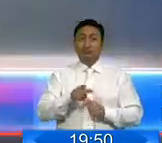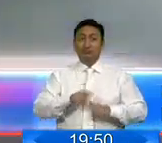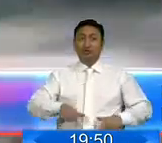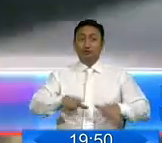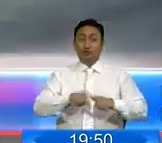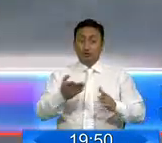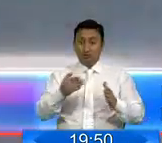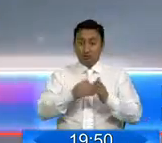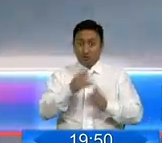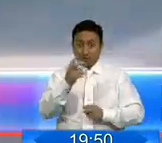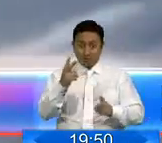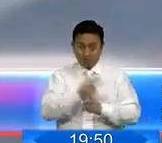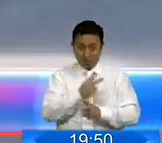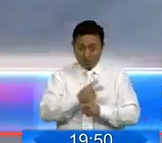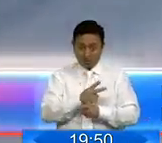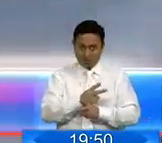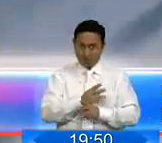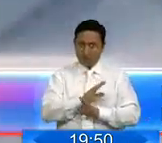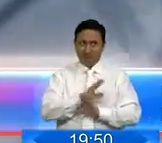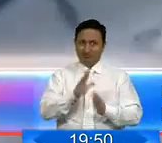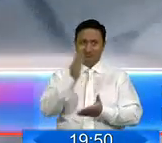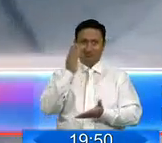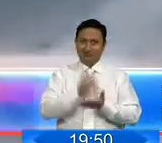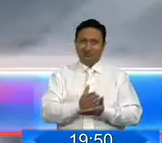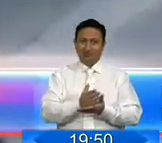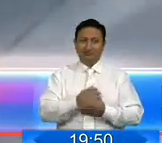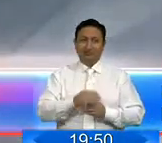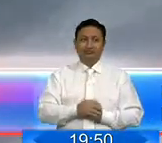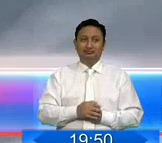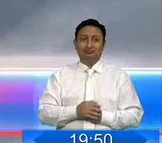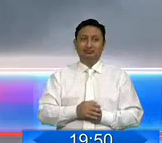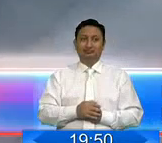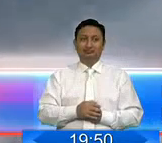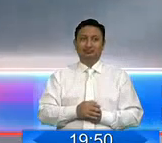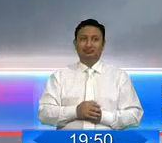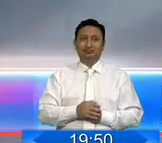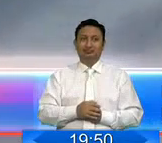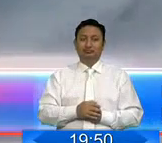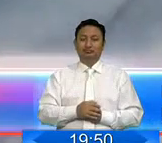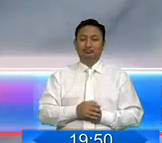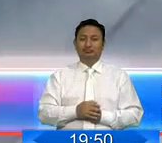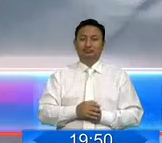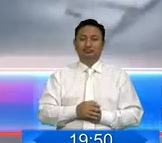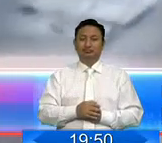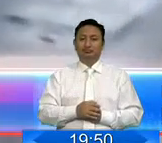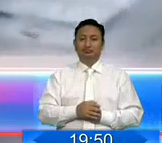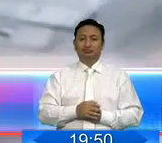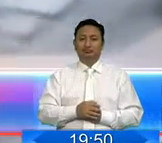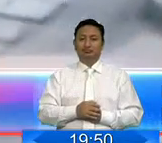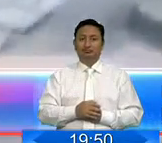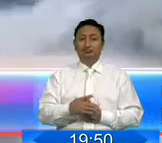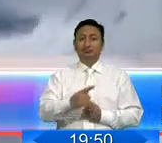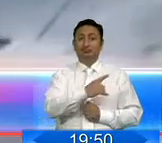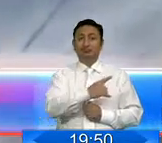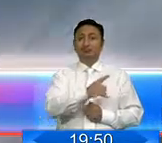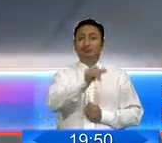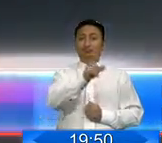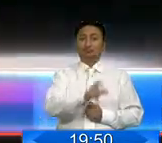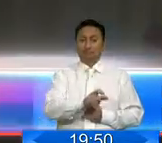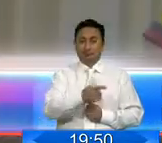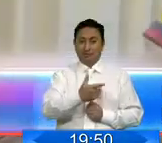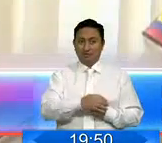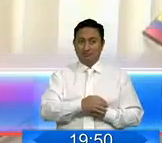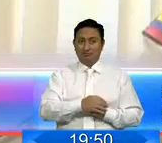no vuelva a existir hechos como este. Ante este caso aislado, se podría decir, de este sujeto, ya